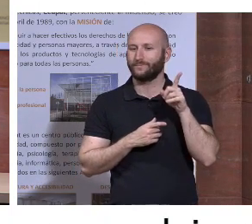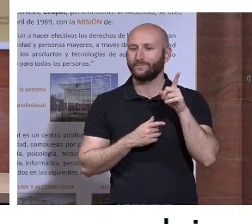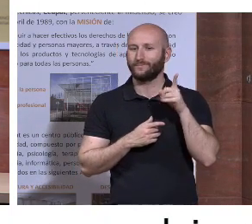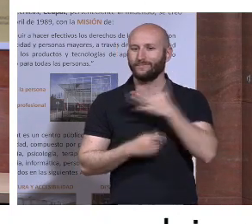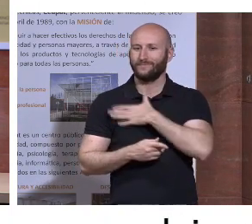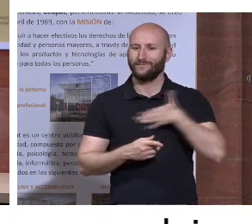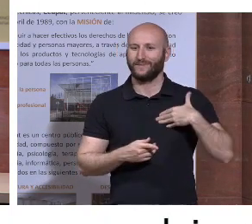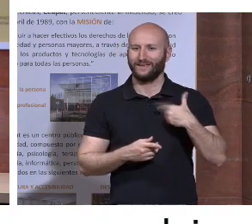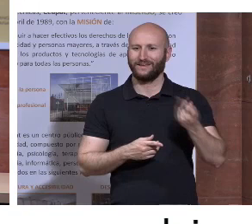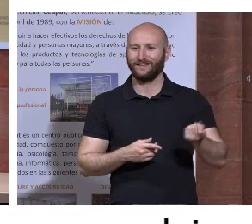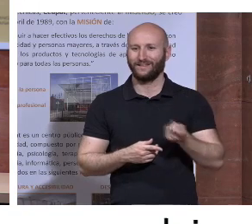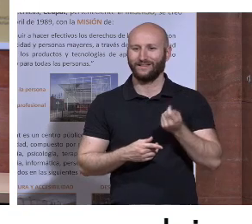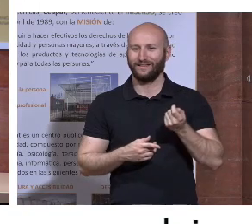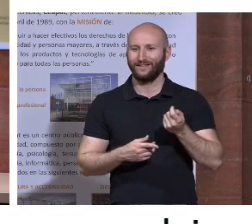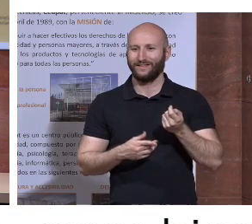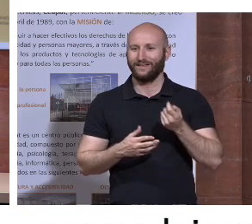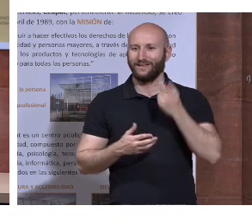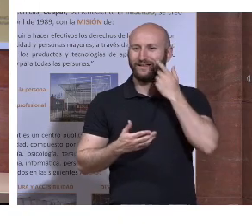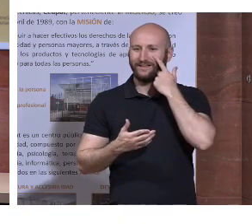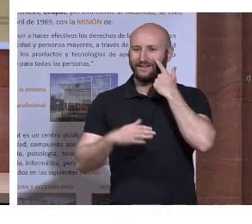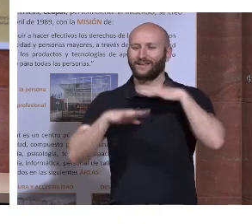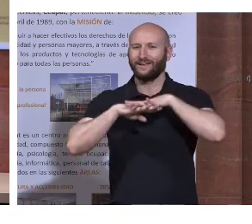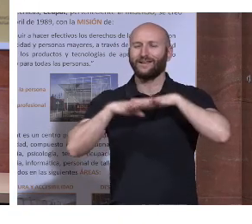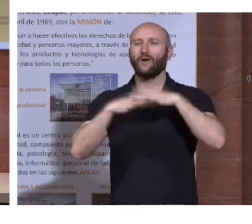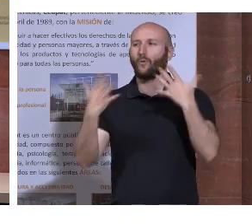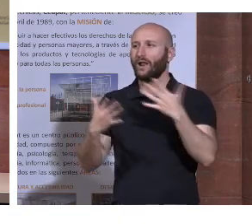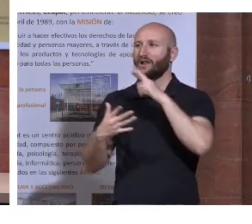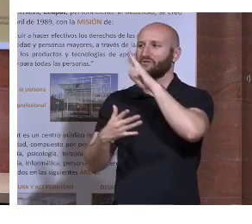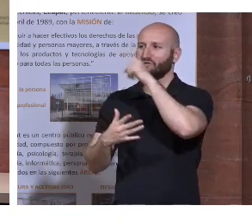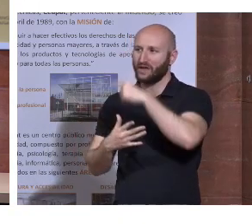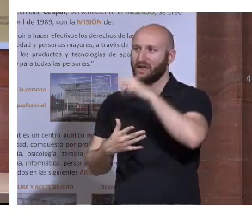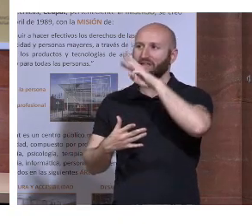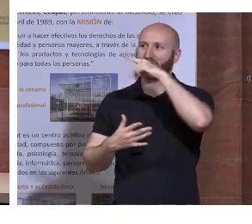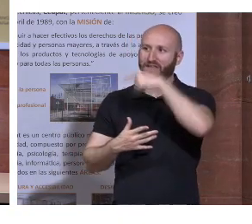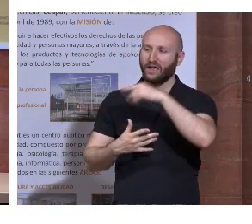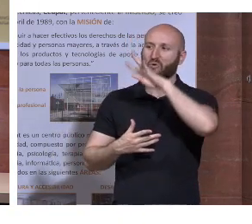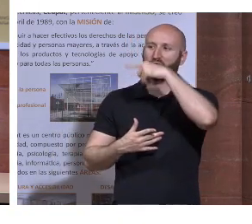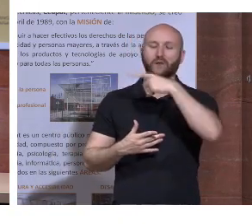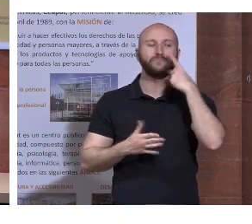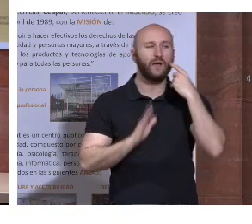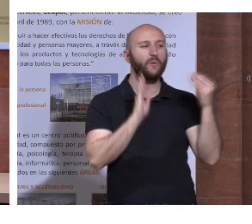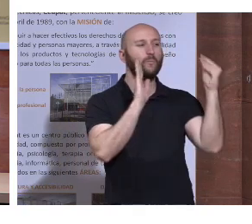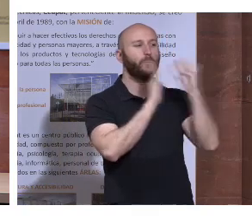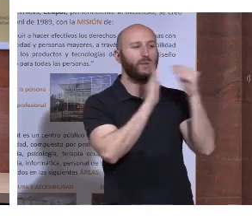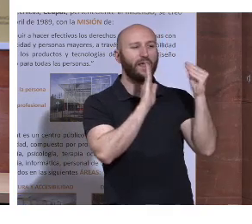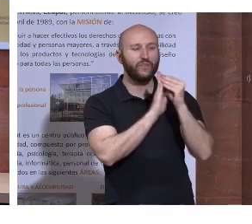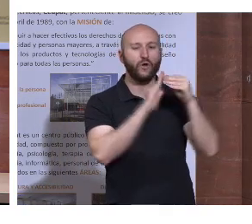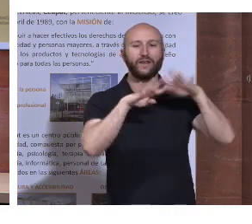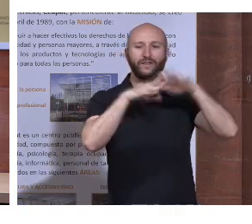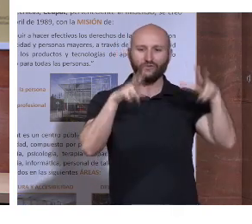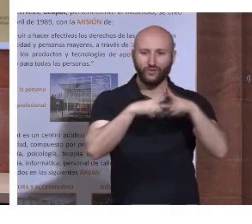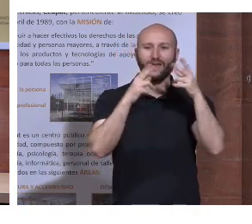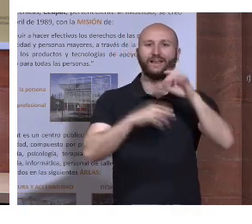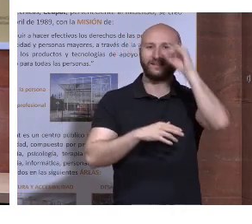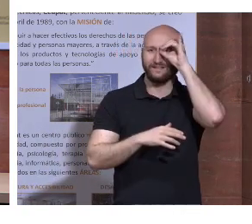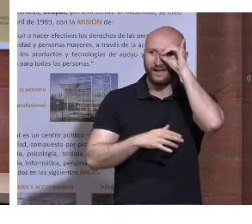en FEAPAD? ¿De móviles dices? 2G, 3G, 4G. Vale. ¿Y aplicaciones de redes sociales,